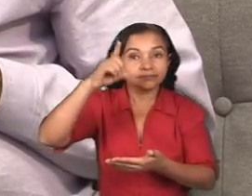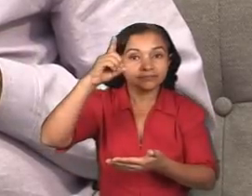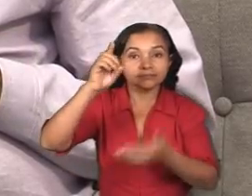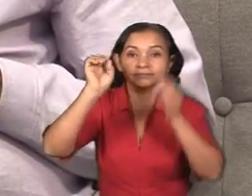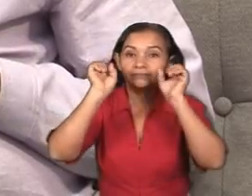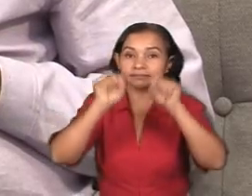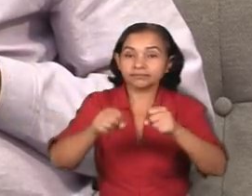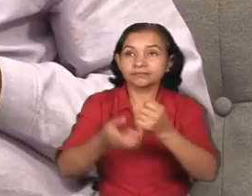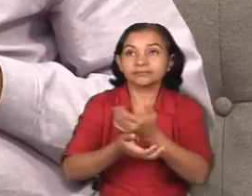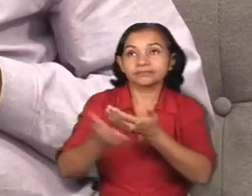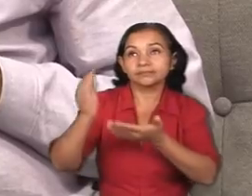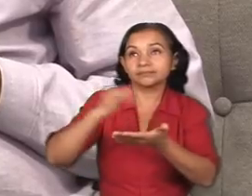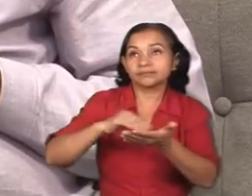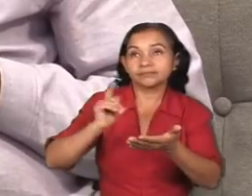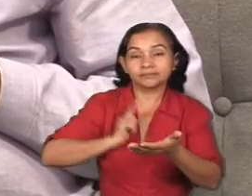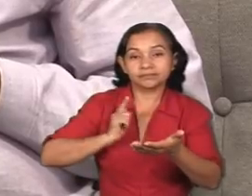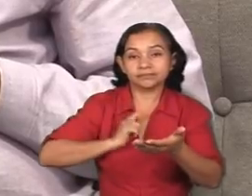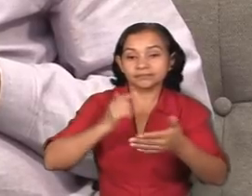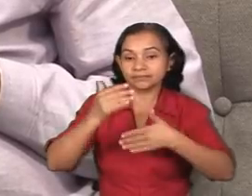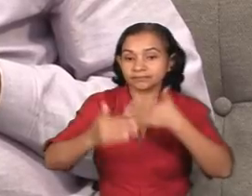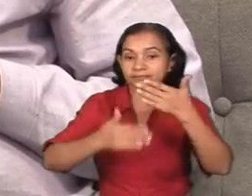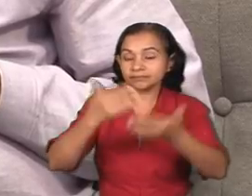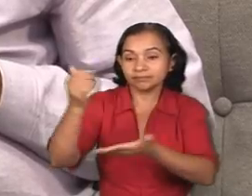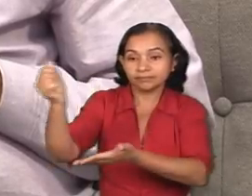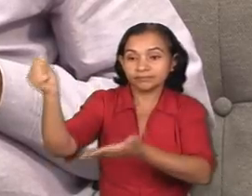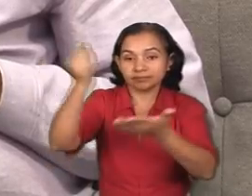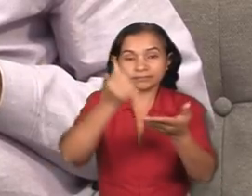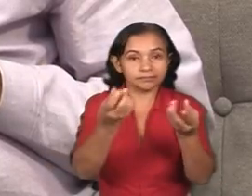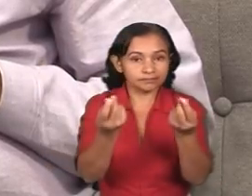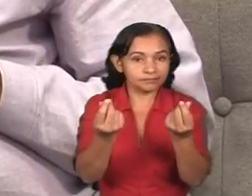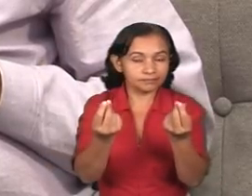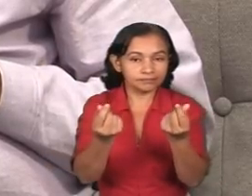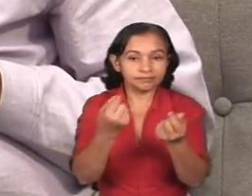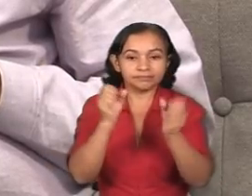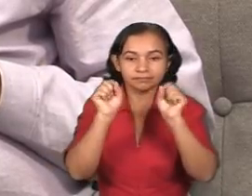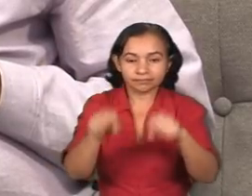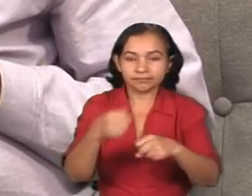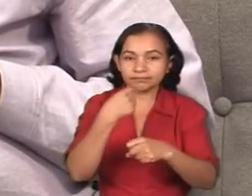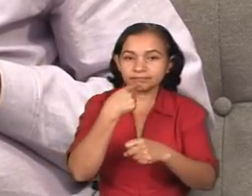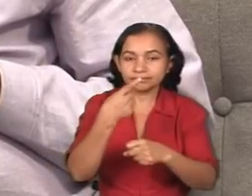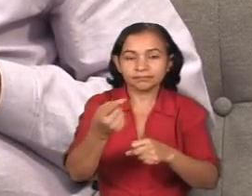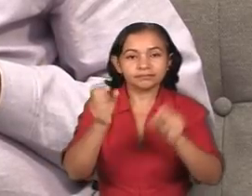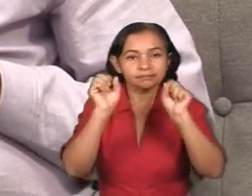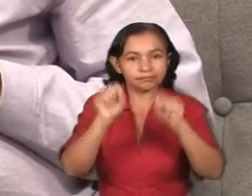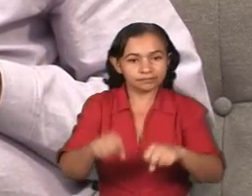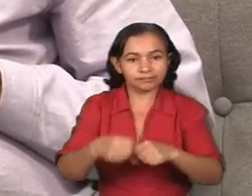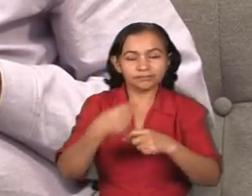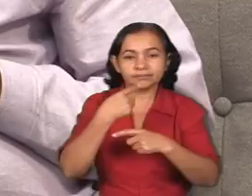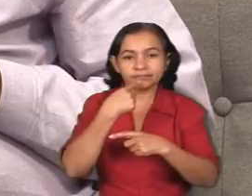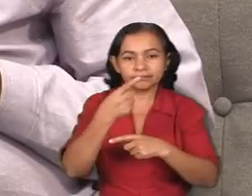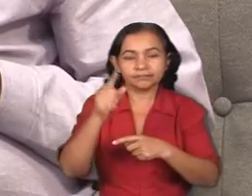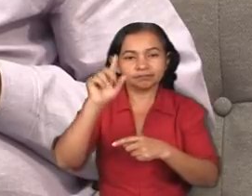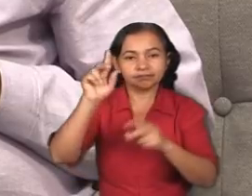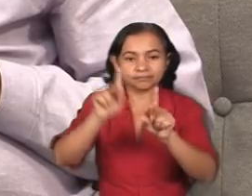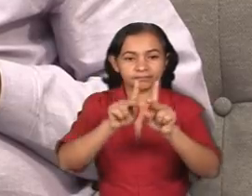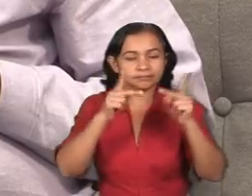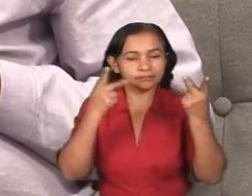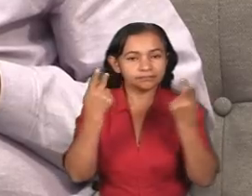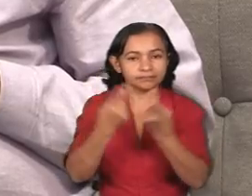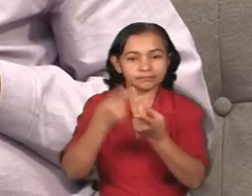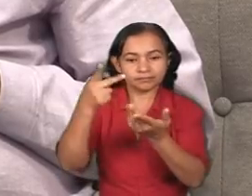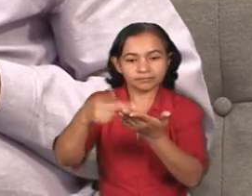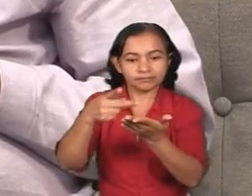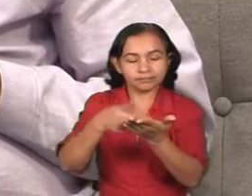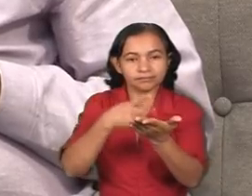logrado retomar el ritmo nuevamente de nuestras inversiones. Y te diría, estamos en la capacidad de decirle a nuestro pueblo que nuestro presupuesto va a